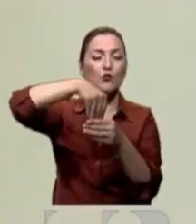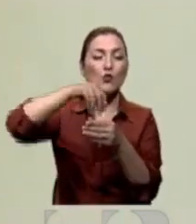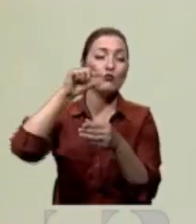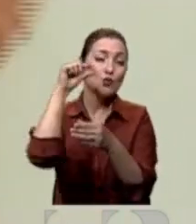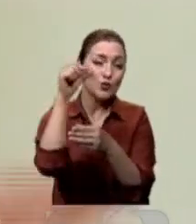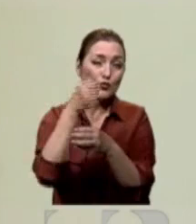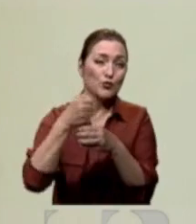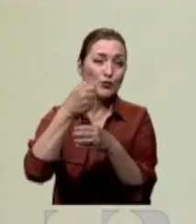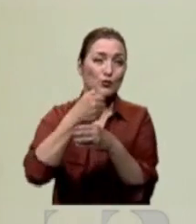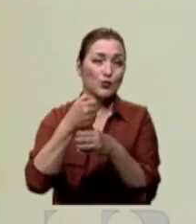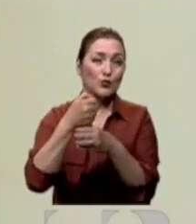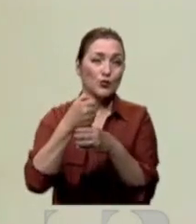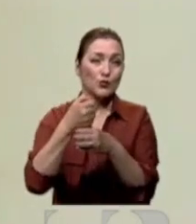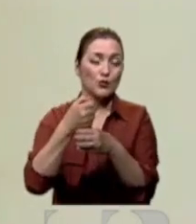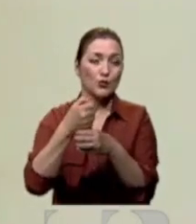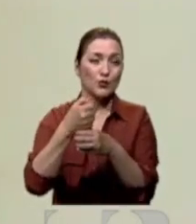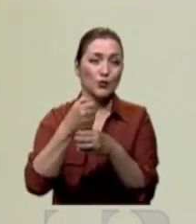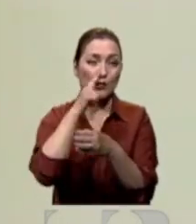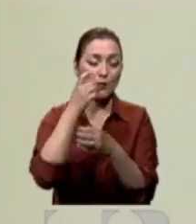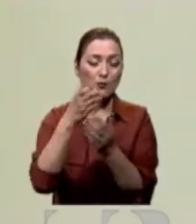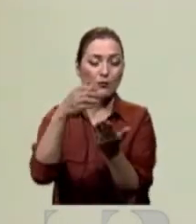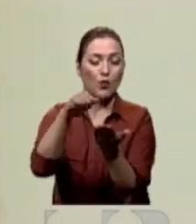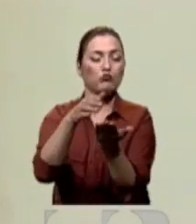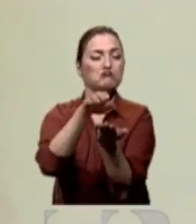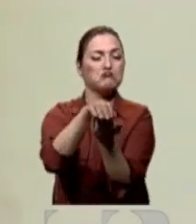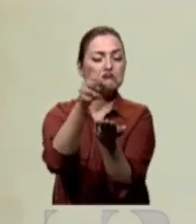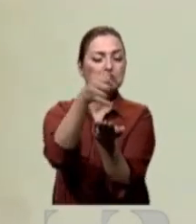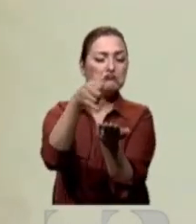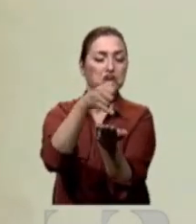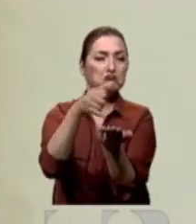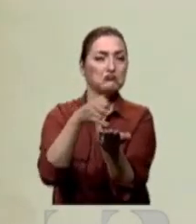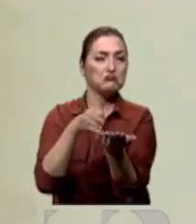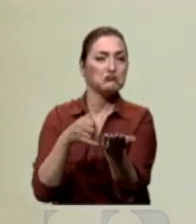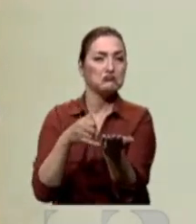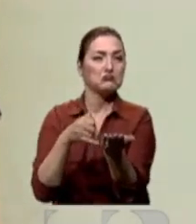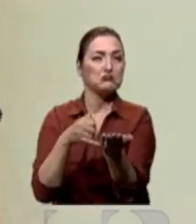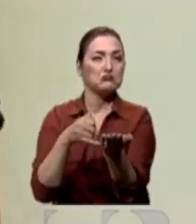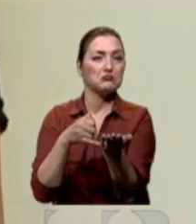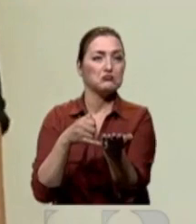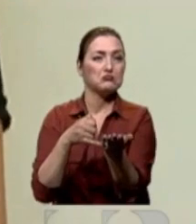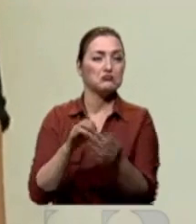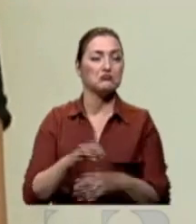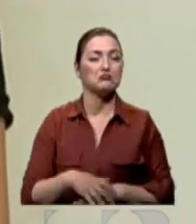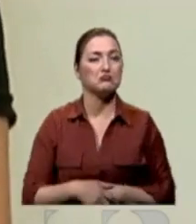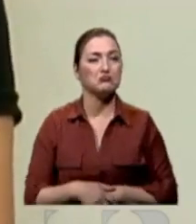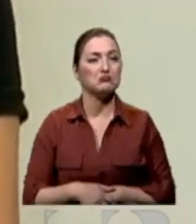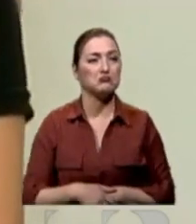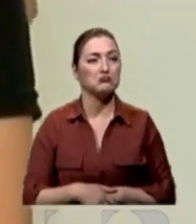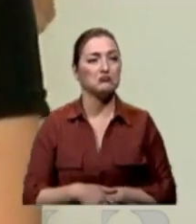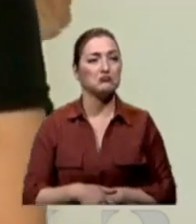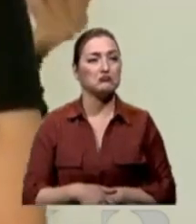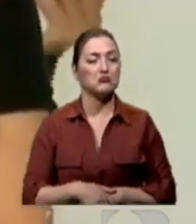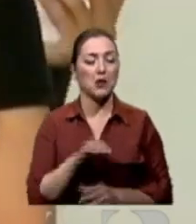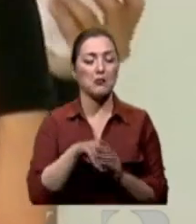café. Entonces, una guagua totalmente de café. Y la decoración es un glacé real típico, que es de todas las guaguas. Y todo hecho